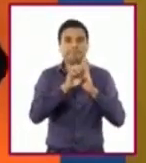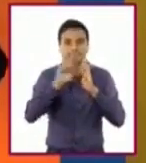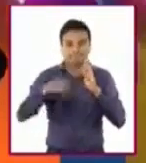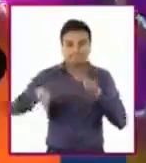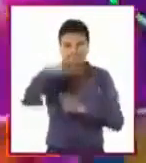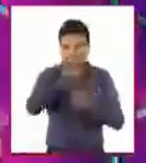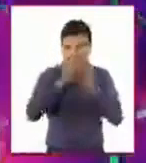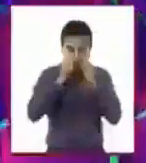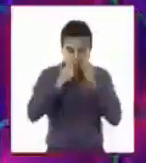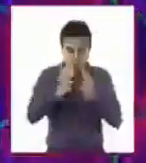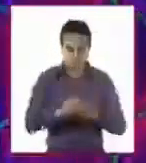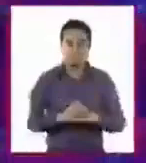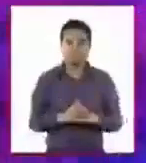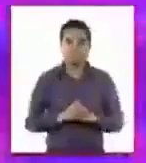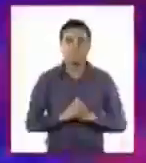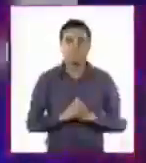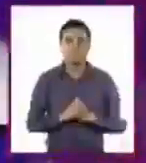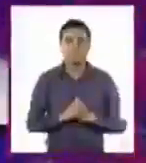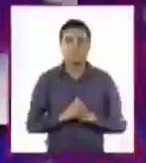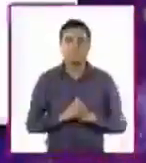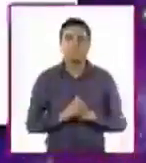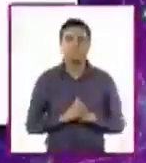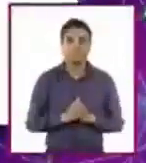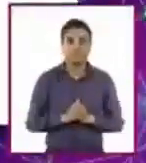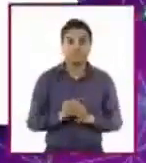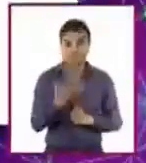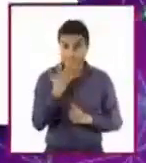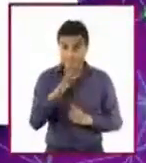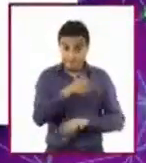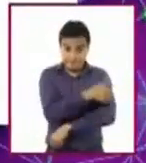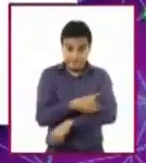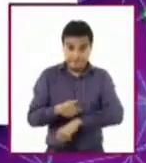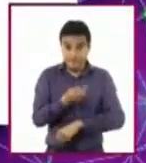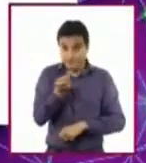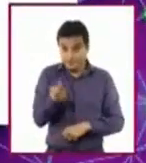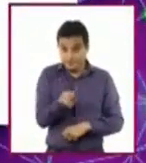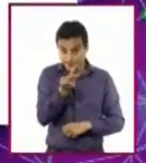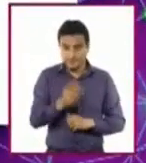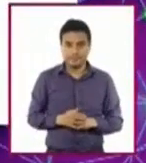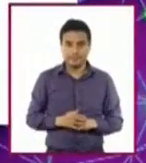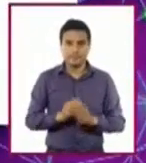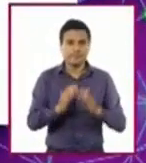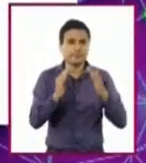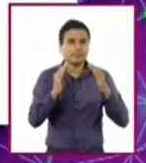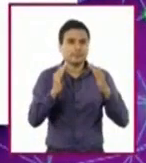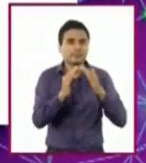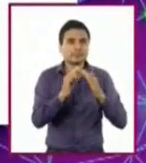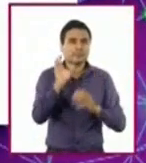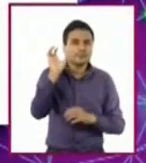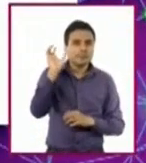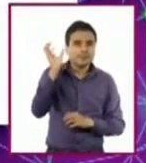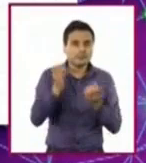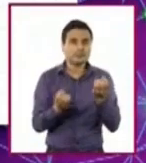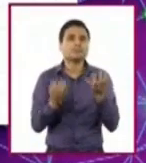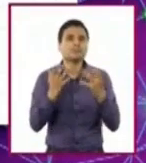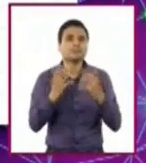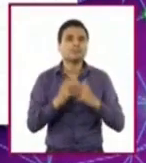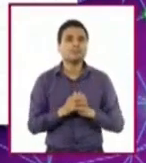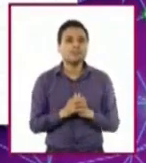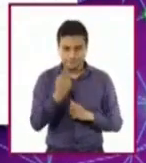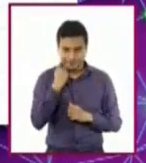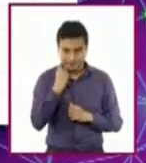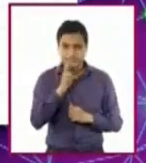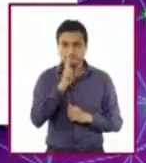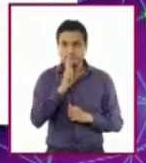atención se preguntó a 10 familias cuántos pocos tenían en total en su casa y dieron las siguientes